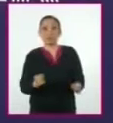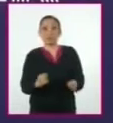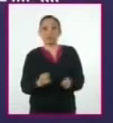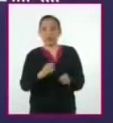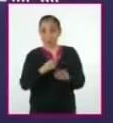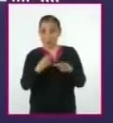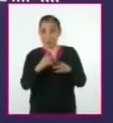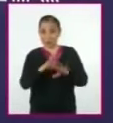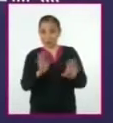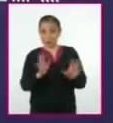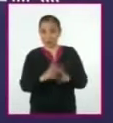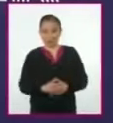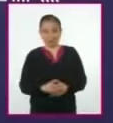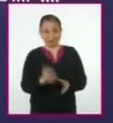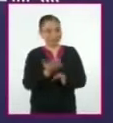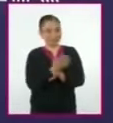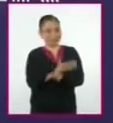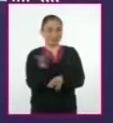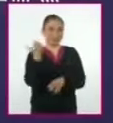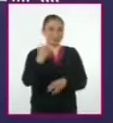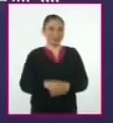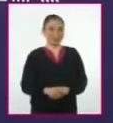¿Están preparados? ¡Acompáñenme!